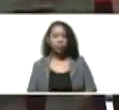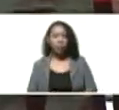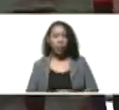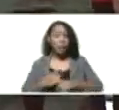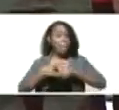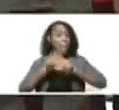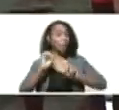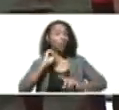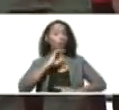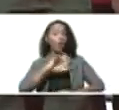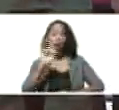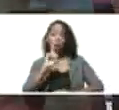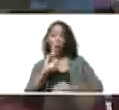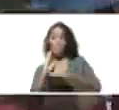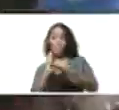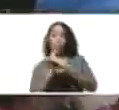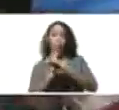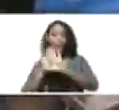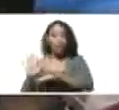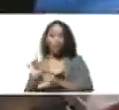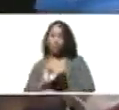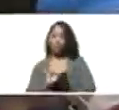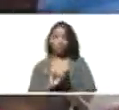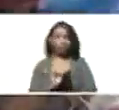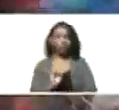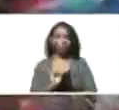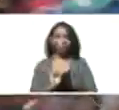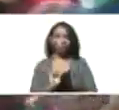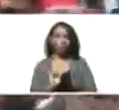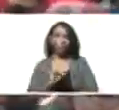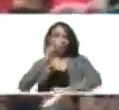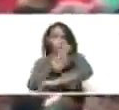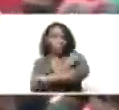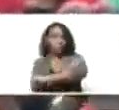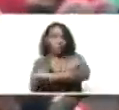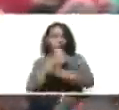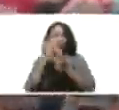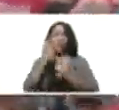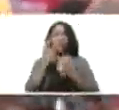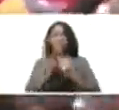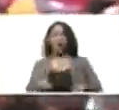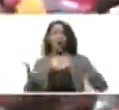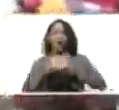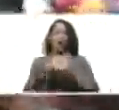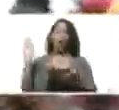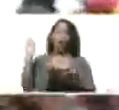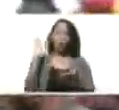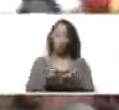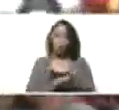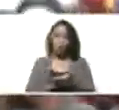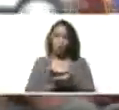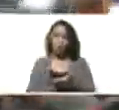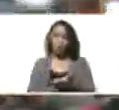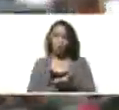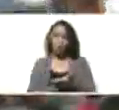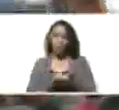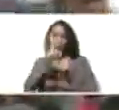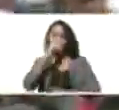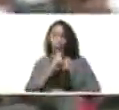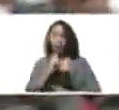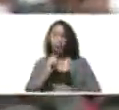Pero la historia no paró allí. La oligarquía se envalentonó de nuevo. En los